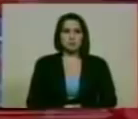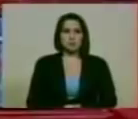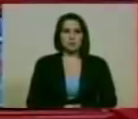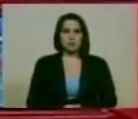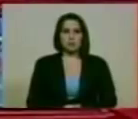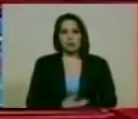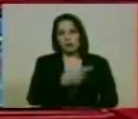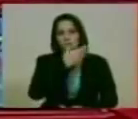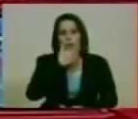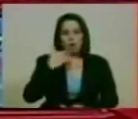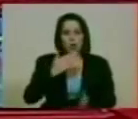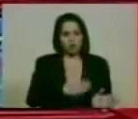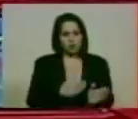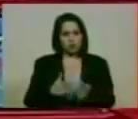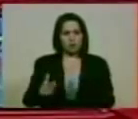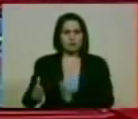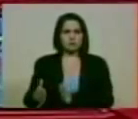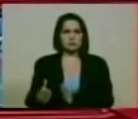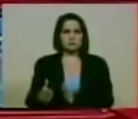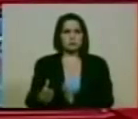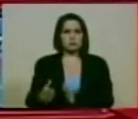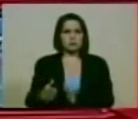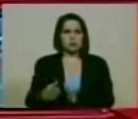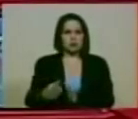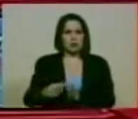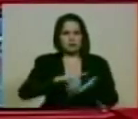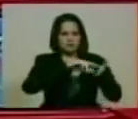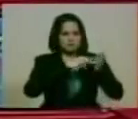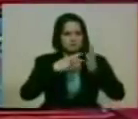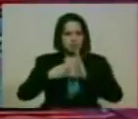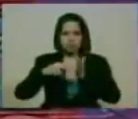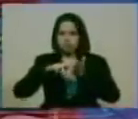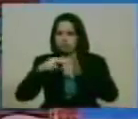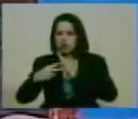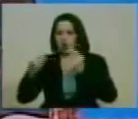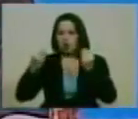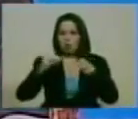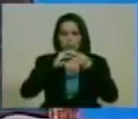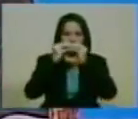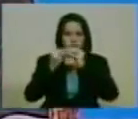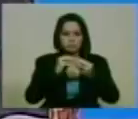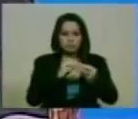mejorando la organización, definiendo el programa hacia el futuro,